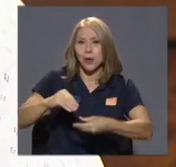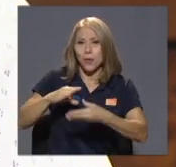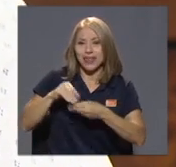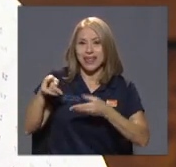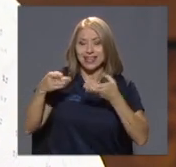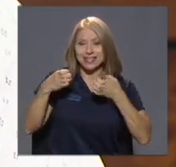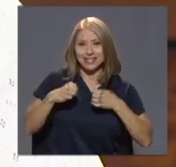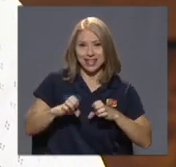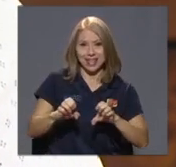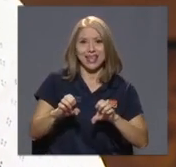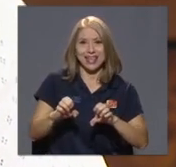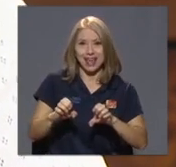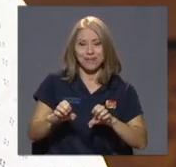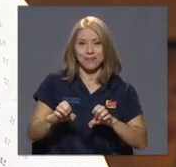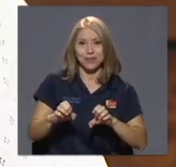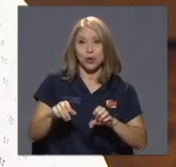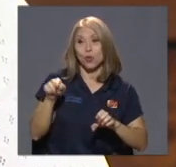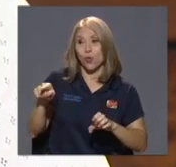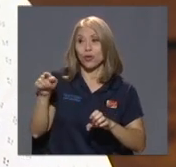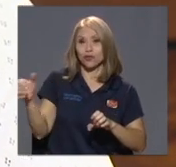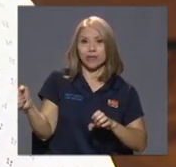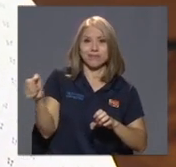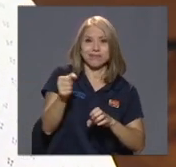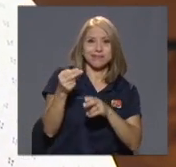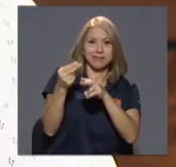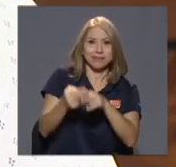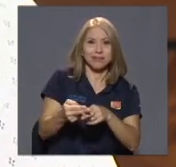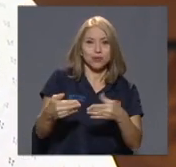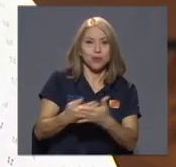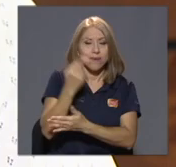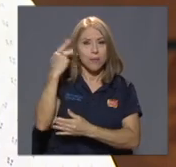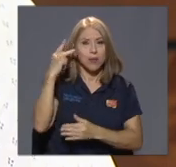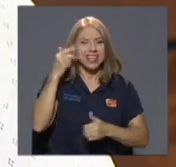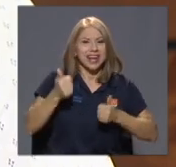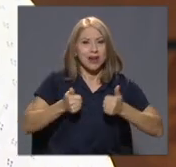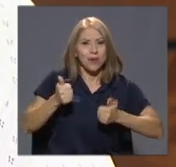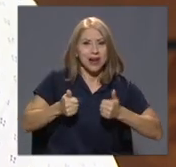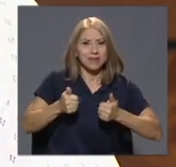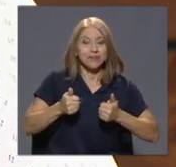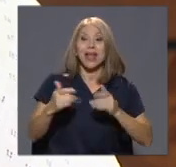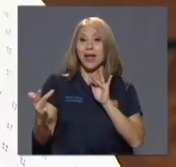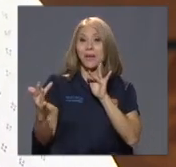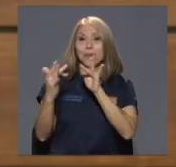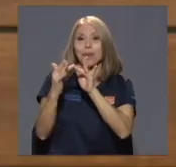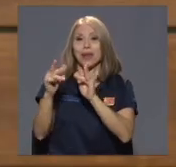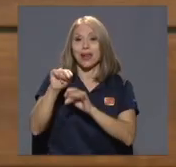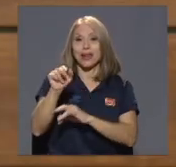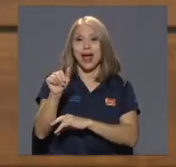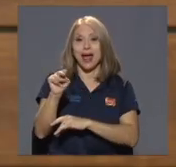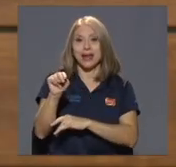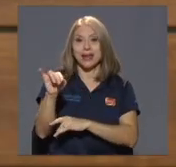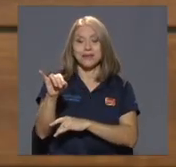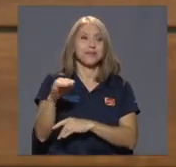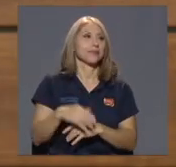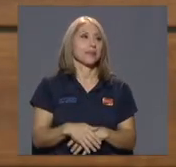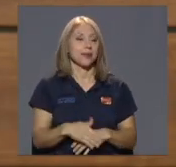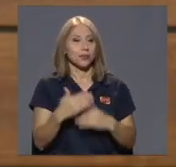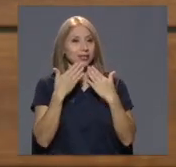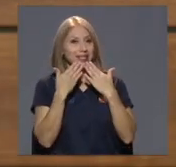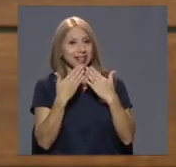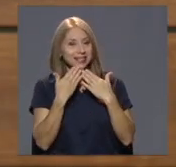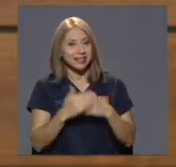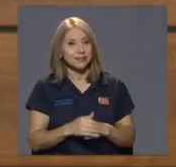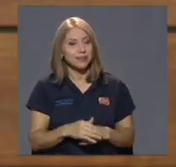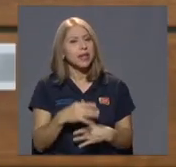digamos, a partir de su llegada, la nueva política que se va a dar, así que vamos con Nani a nuestras redes. Muchas gracias, don Marlon.